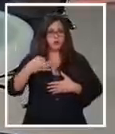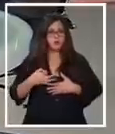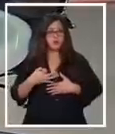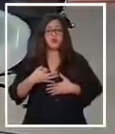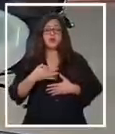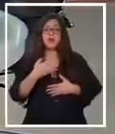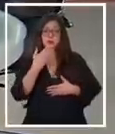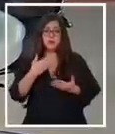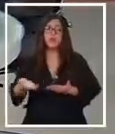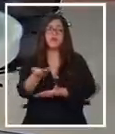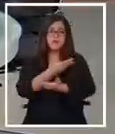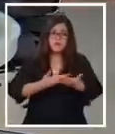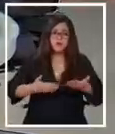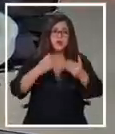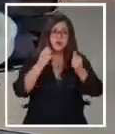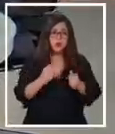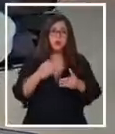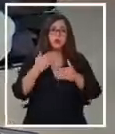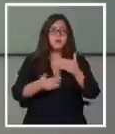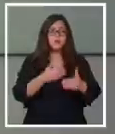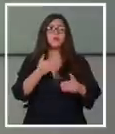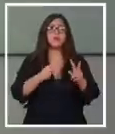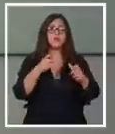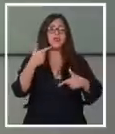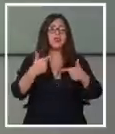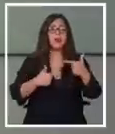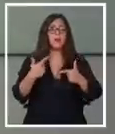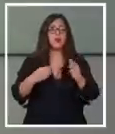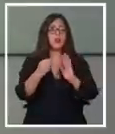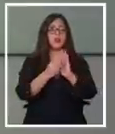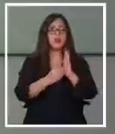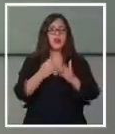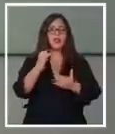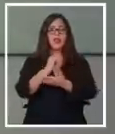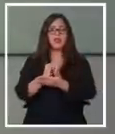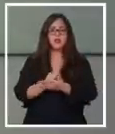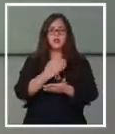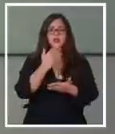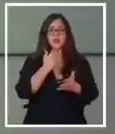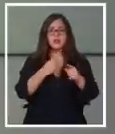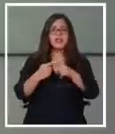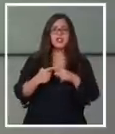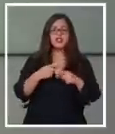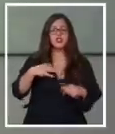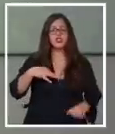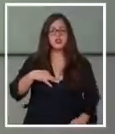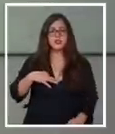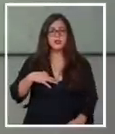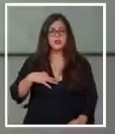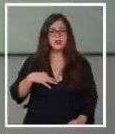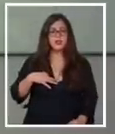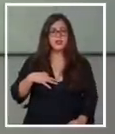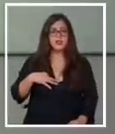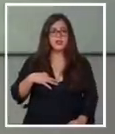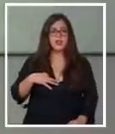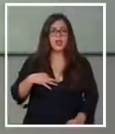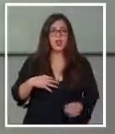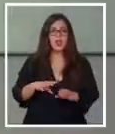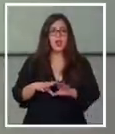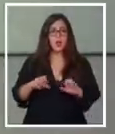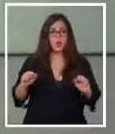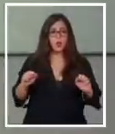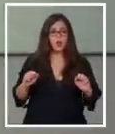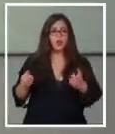sacar adelante no solamente en la política y las instituciones sino también en la sociedad civil un acuerdo de convivencia